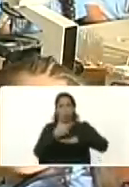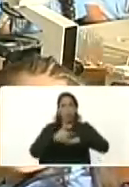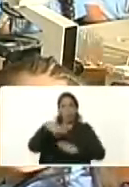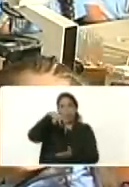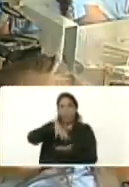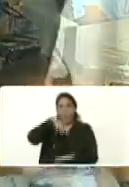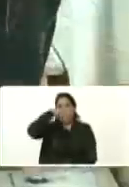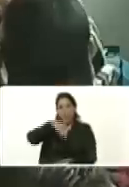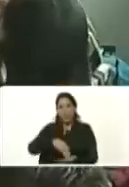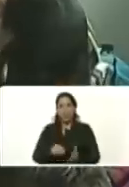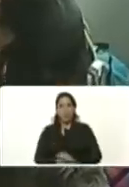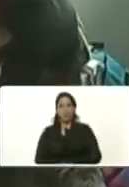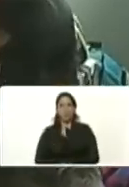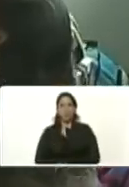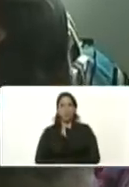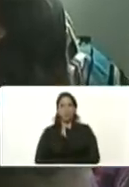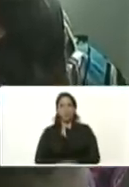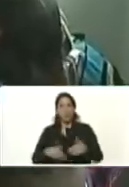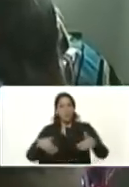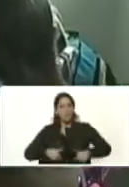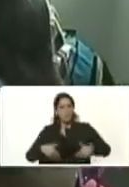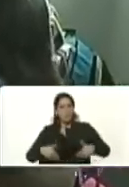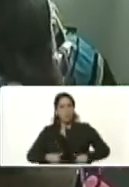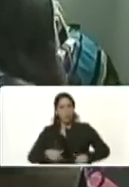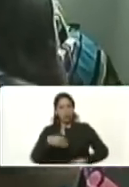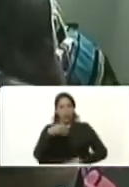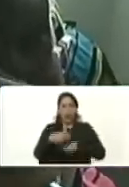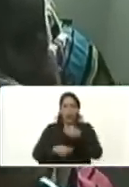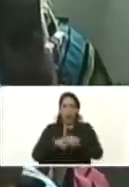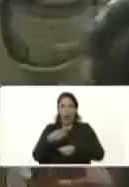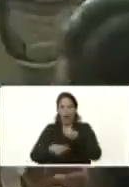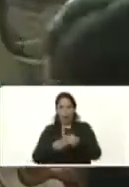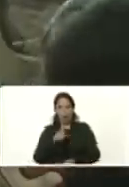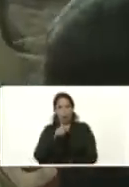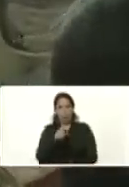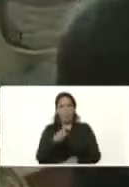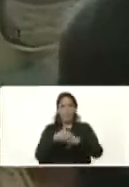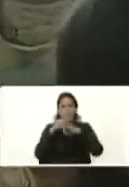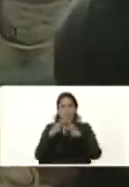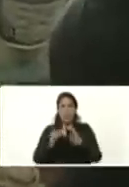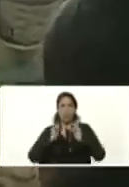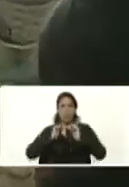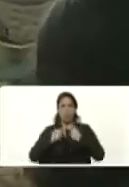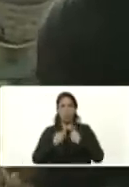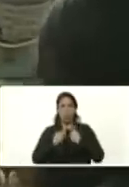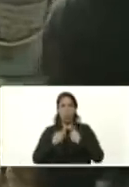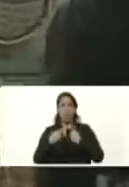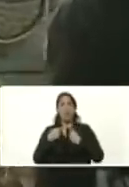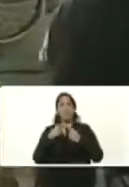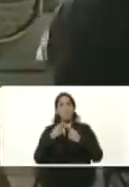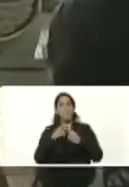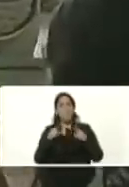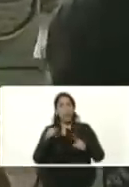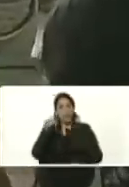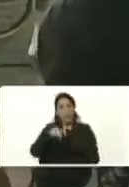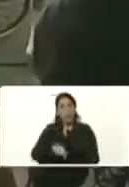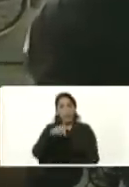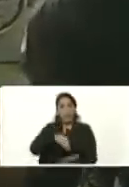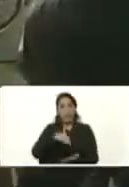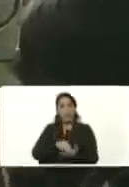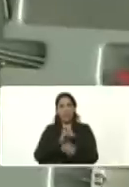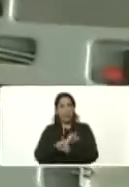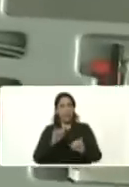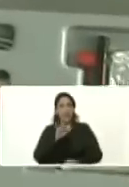del estado miranda bueno eso que ha hecho usted el ministro está listo para que mirar tengamos ya cerca de